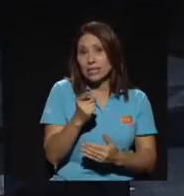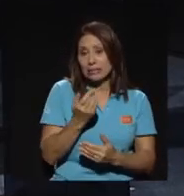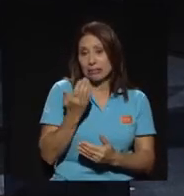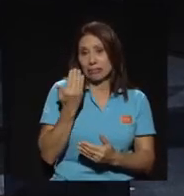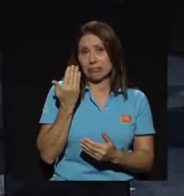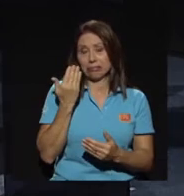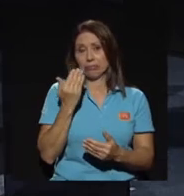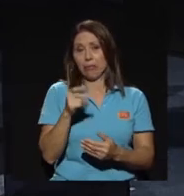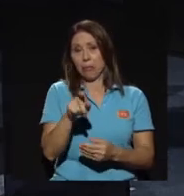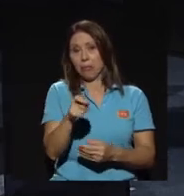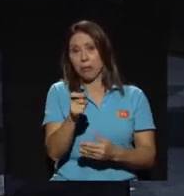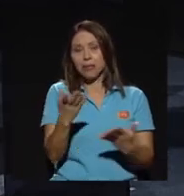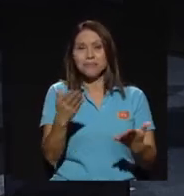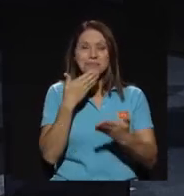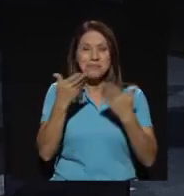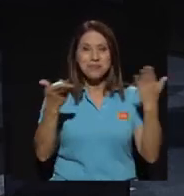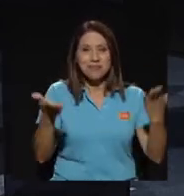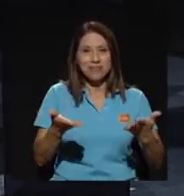llegando bienvenido